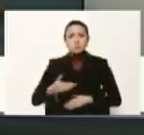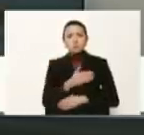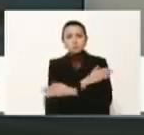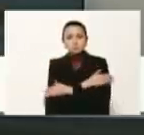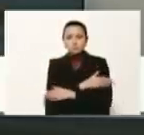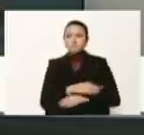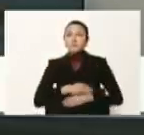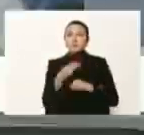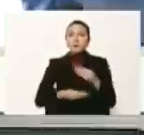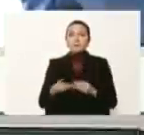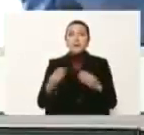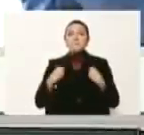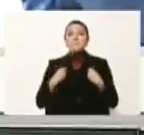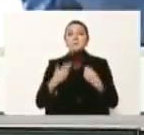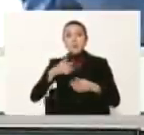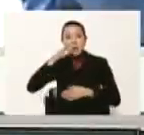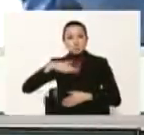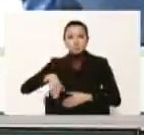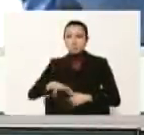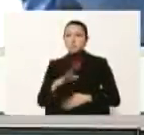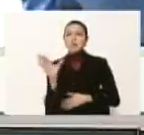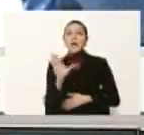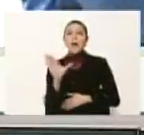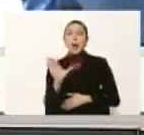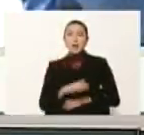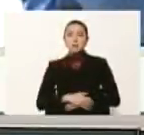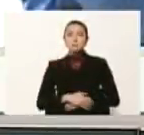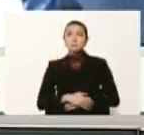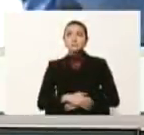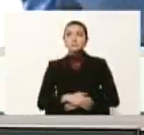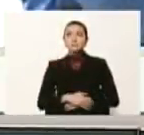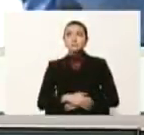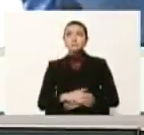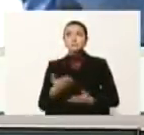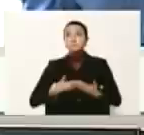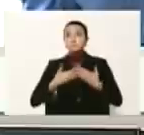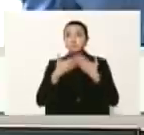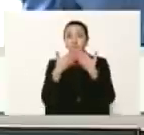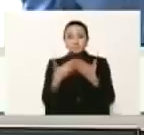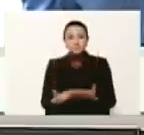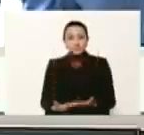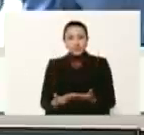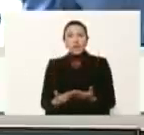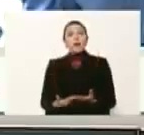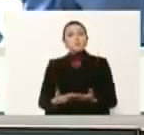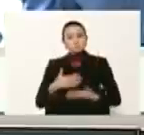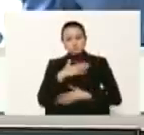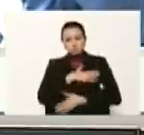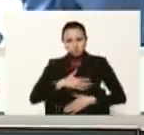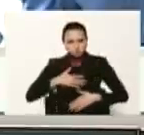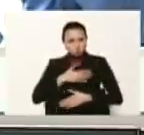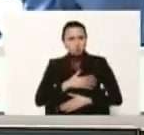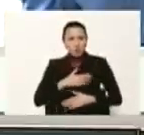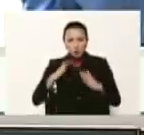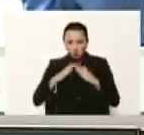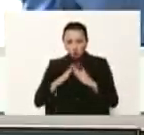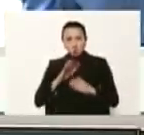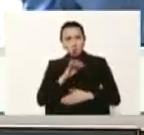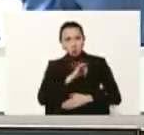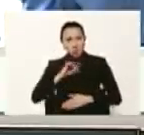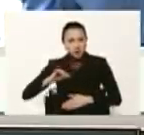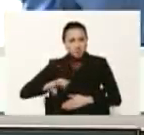la vida de la población de Caracas, para garantizar el ejercicio, el disfrute de la propiedad privada,